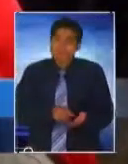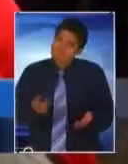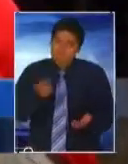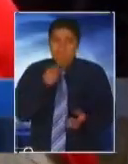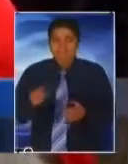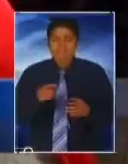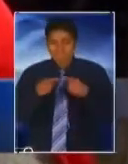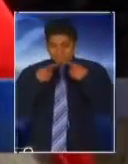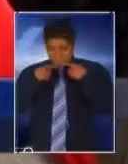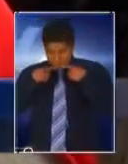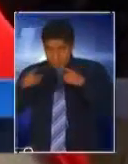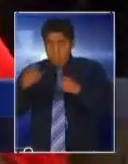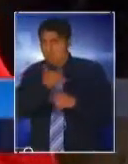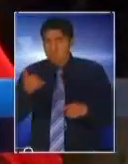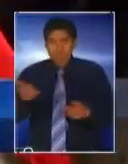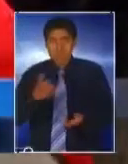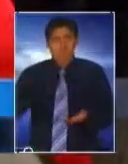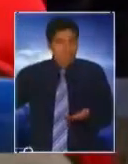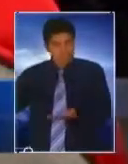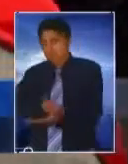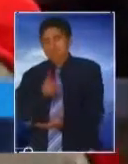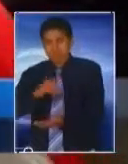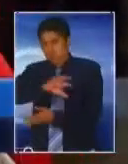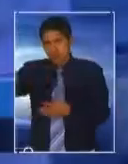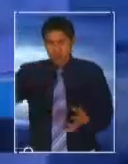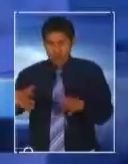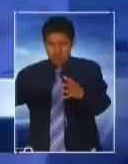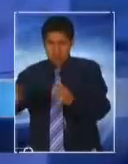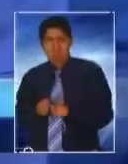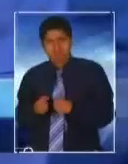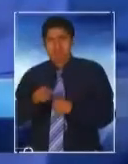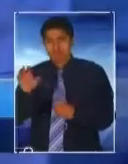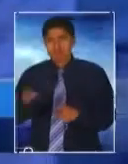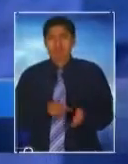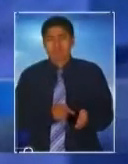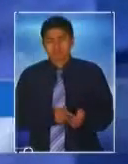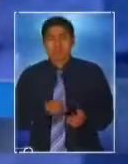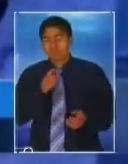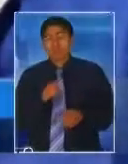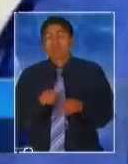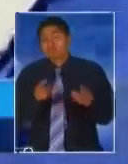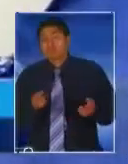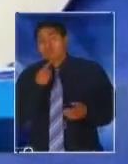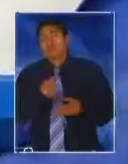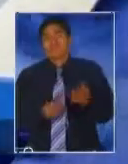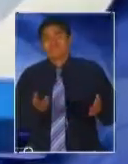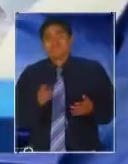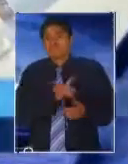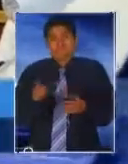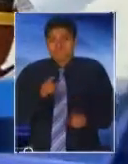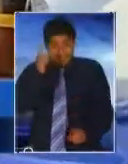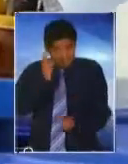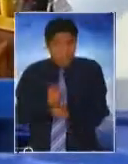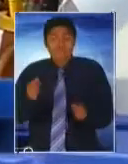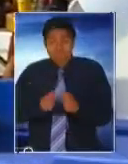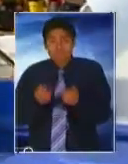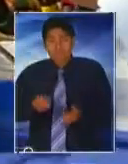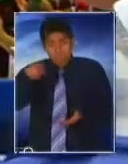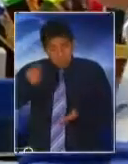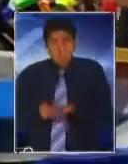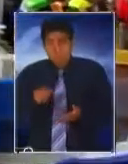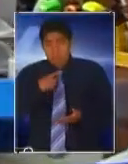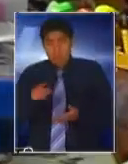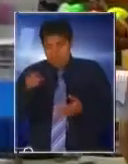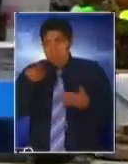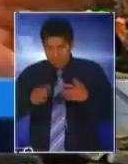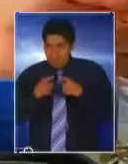procederá a la notificación y cobro coactivo de la deuda pero lógico si es que no os cumple con el pago pese a